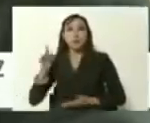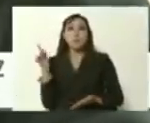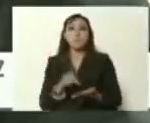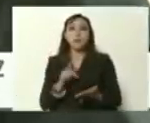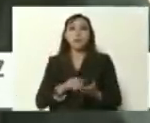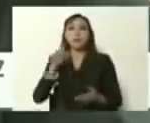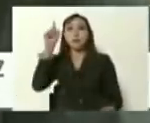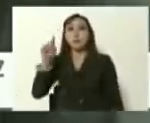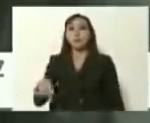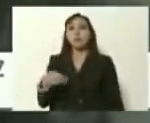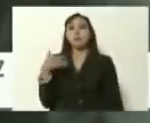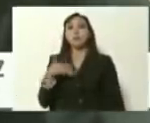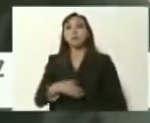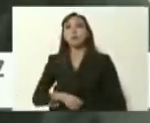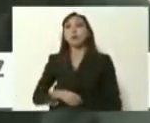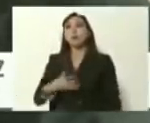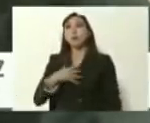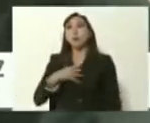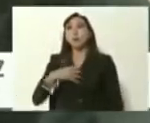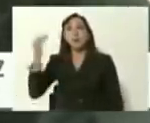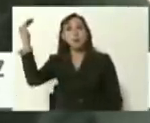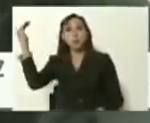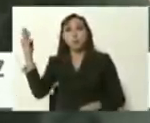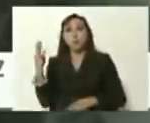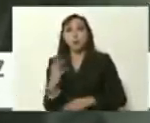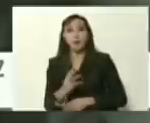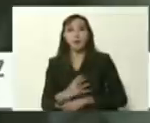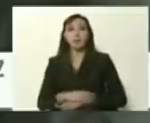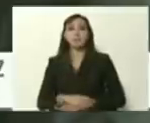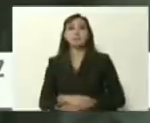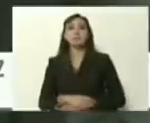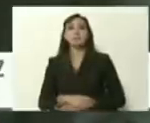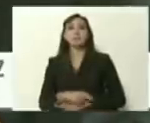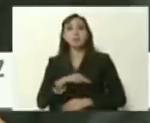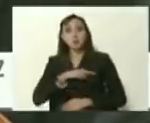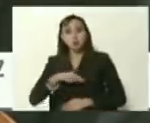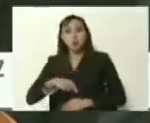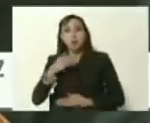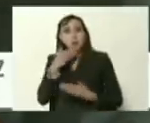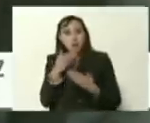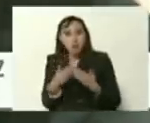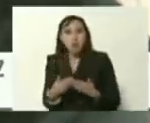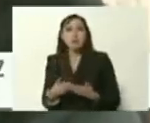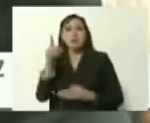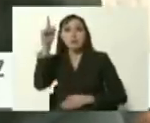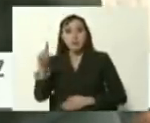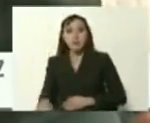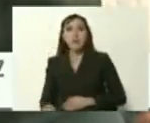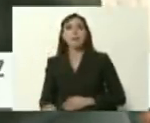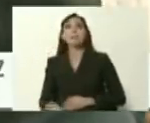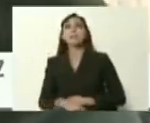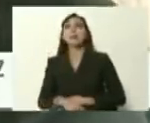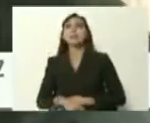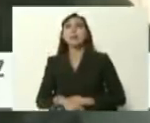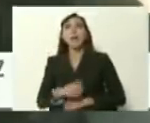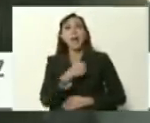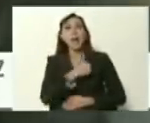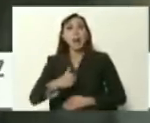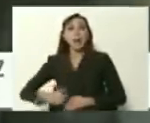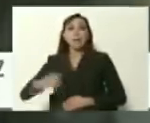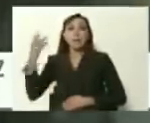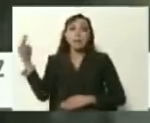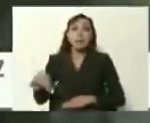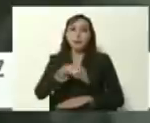los que tal vez no pudieron llegar a este acto. Extendemos nuestro sincero agradecimiento a la Presidencia de la Asamblea Nacional